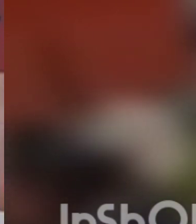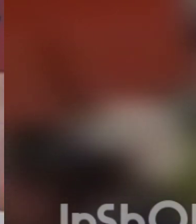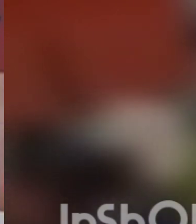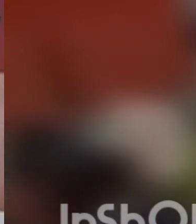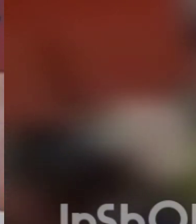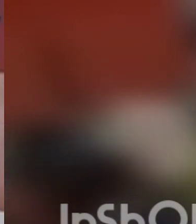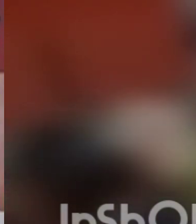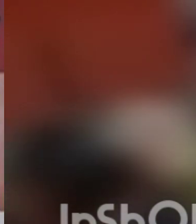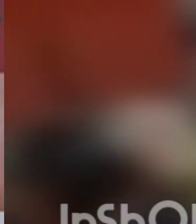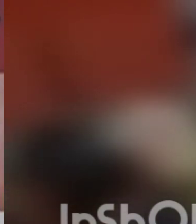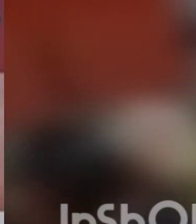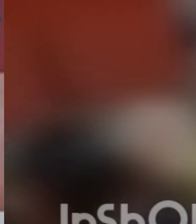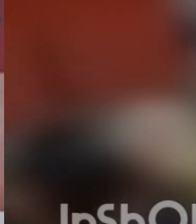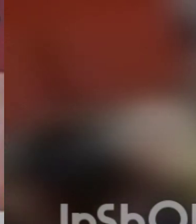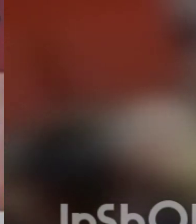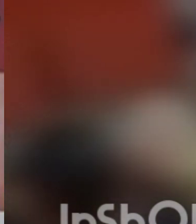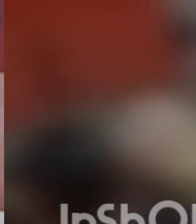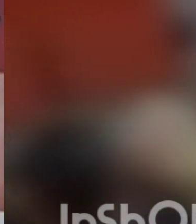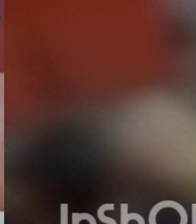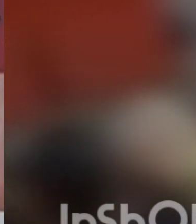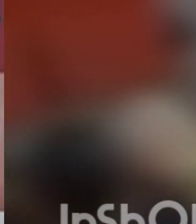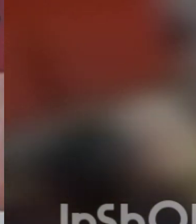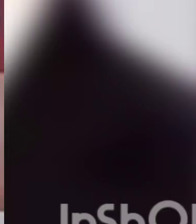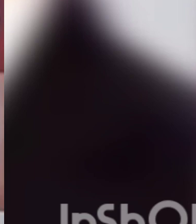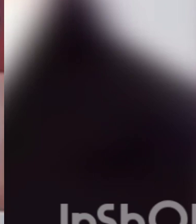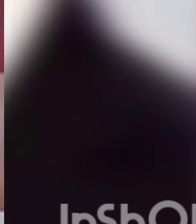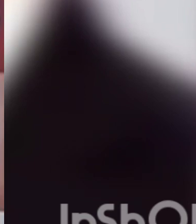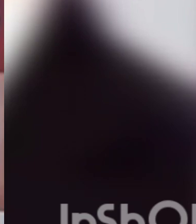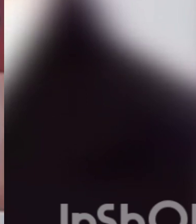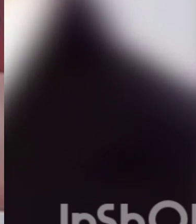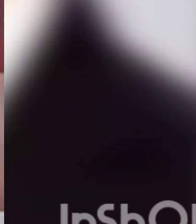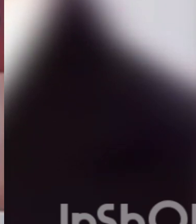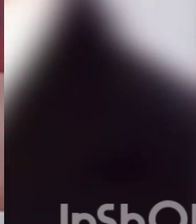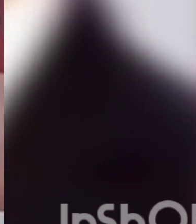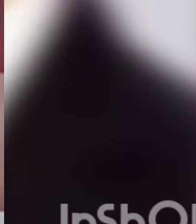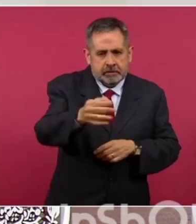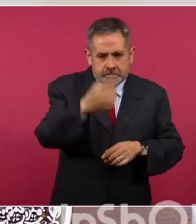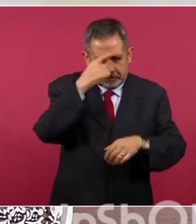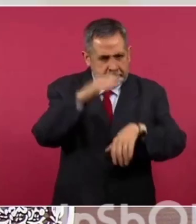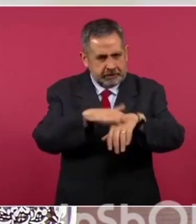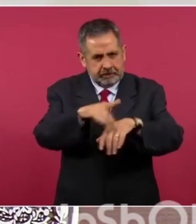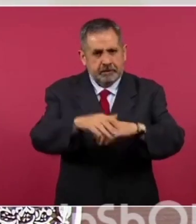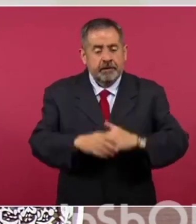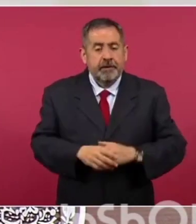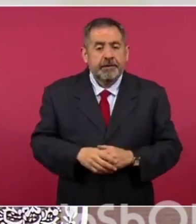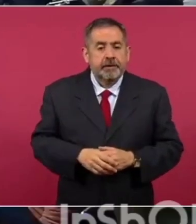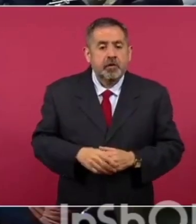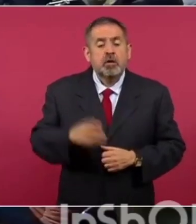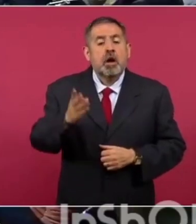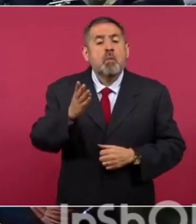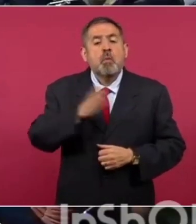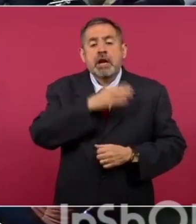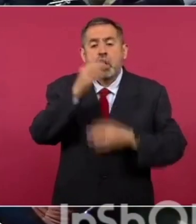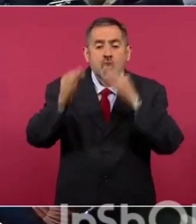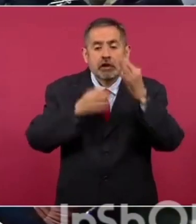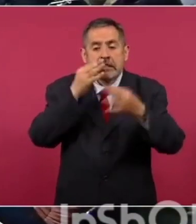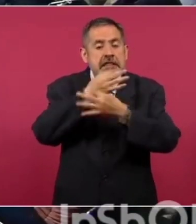Y déjenme decir algo, no se trata de un ajuste menor. Les tenemos una buena